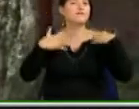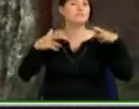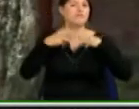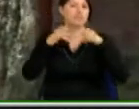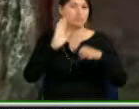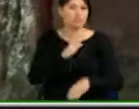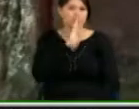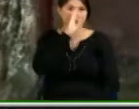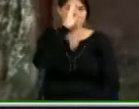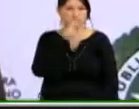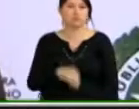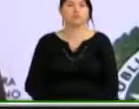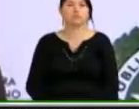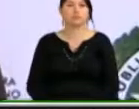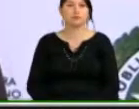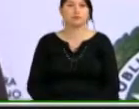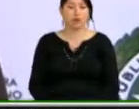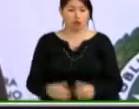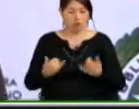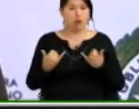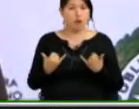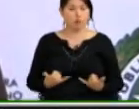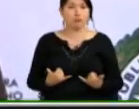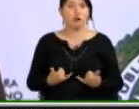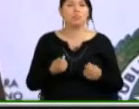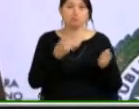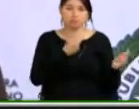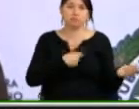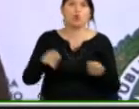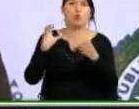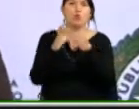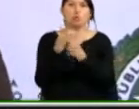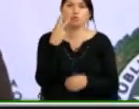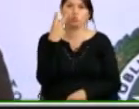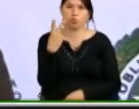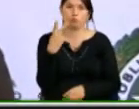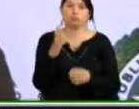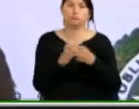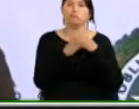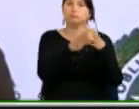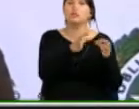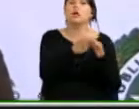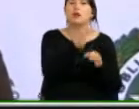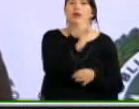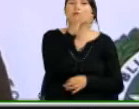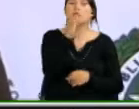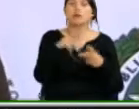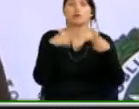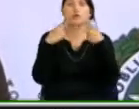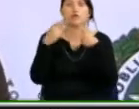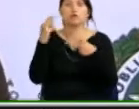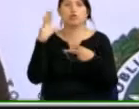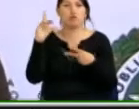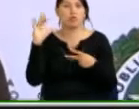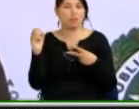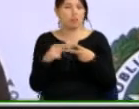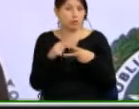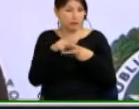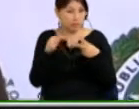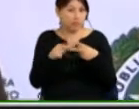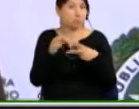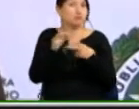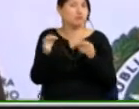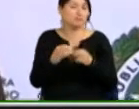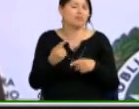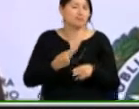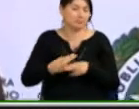festividades tradicionales. Sí, en estos momentos se enviaron dos grupos, uno a La Bateca y el otro a Toledo, toda vez que en este